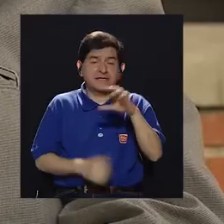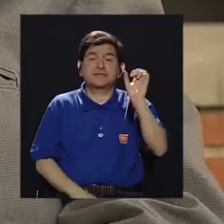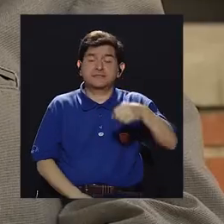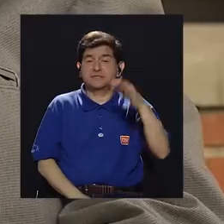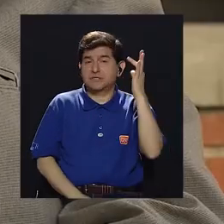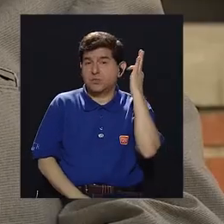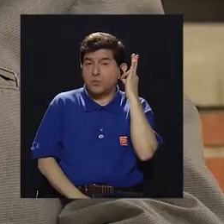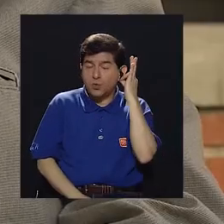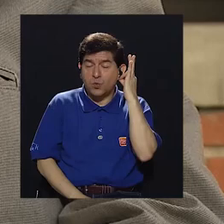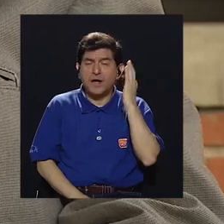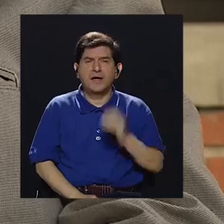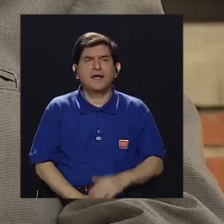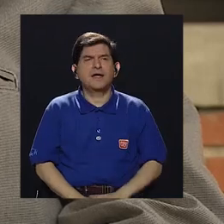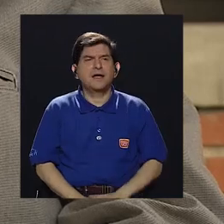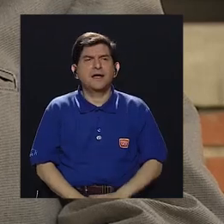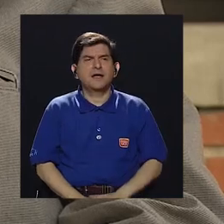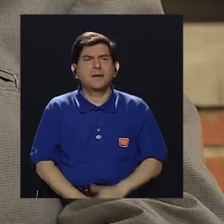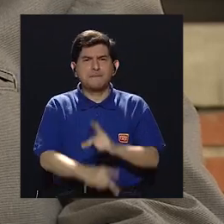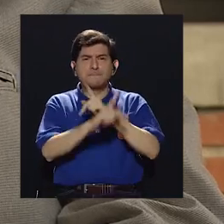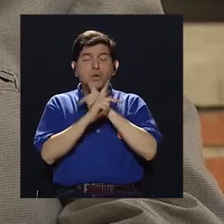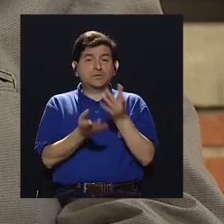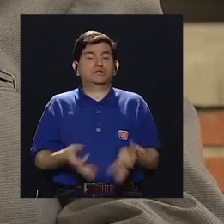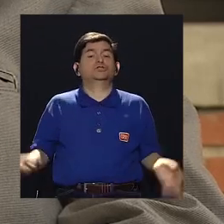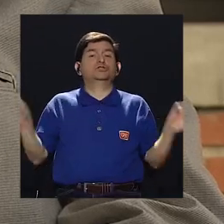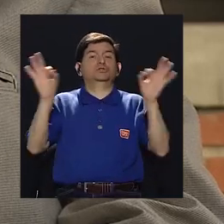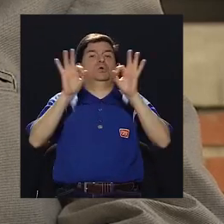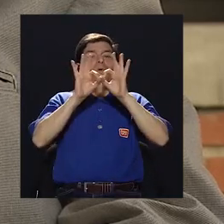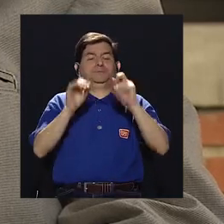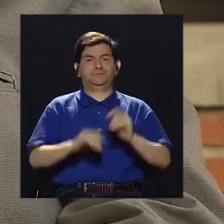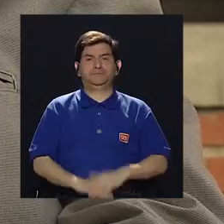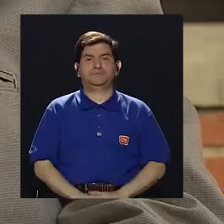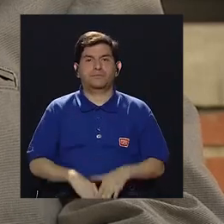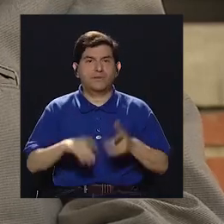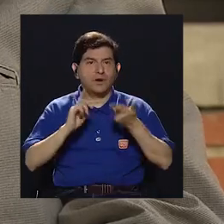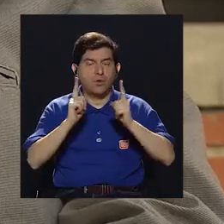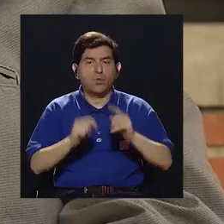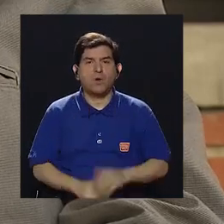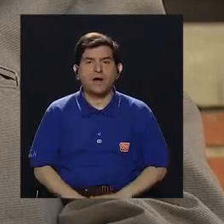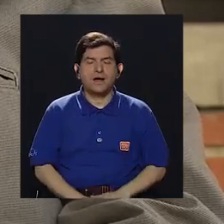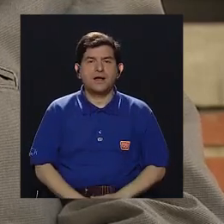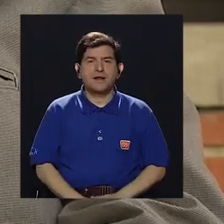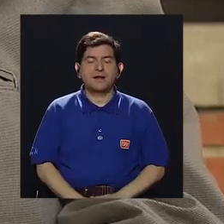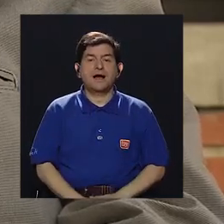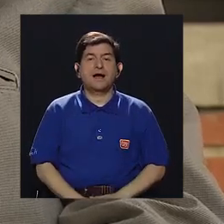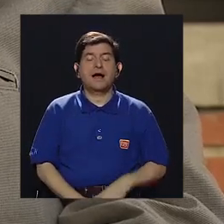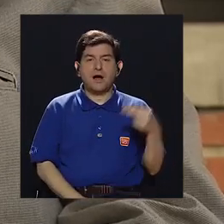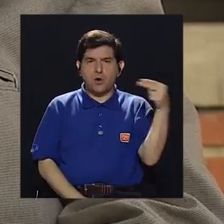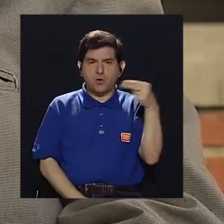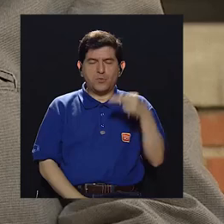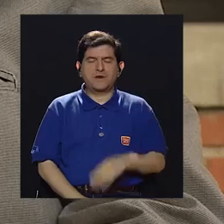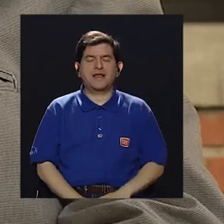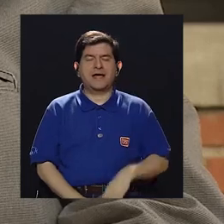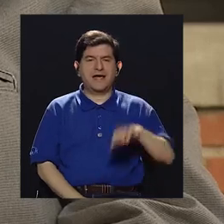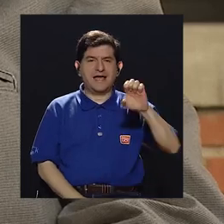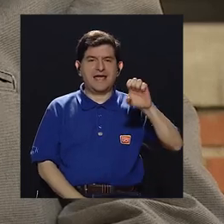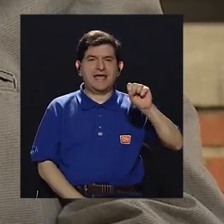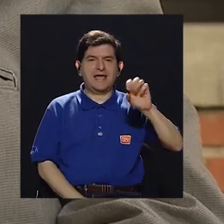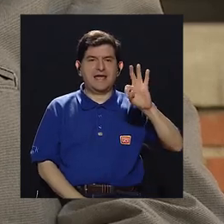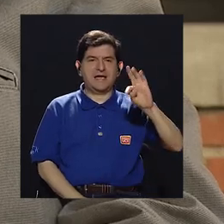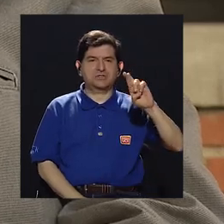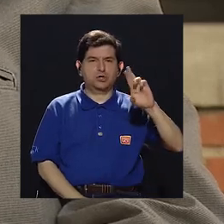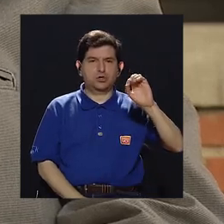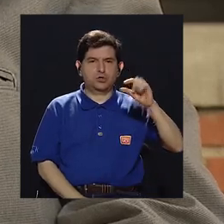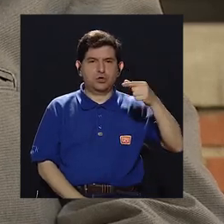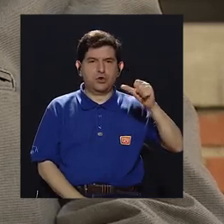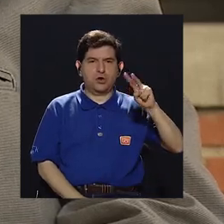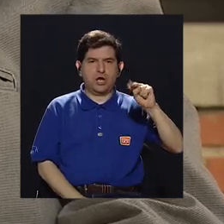las mujeres tienen una protección muy importante, digamos, que es el estrógeno y la progesterona que nosotros no tenemos. Entonces,